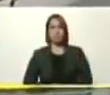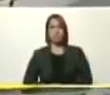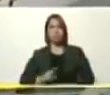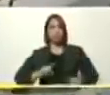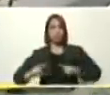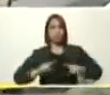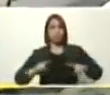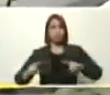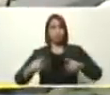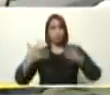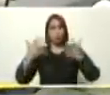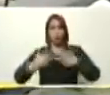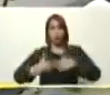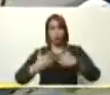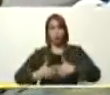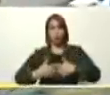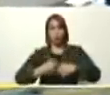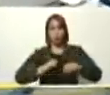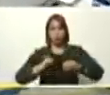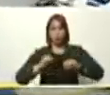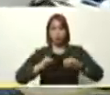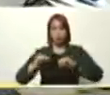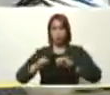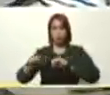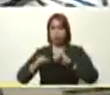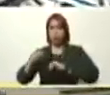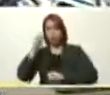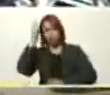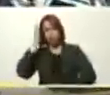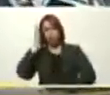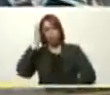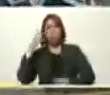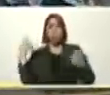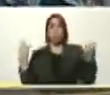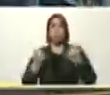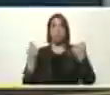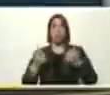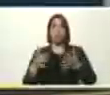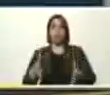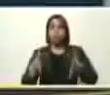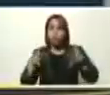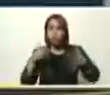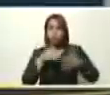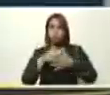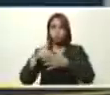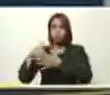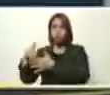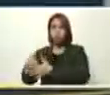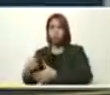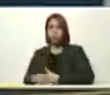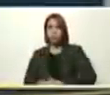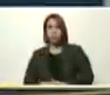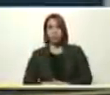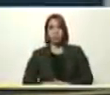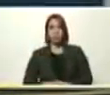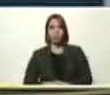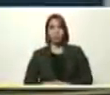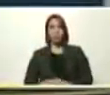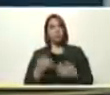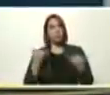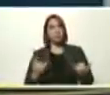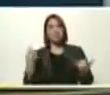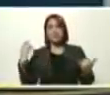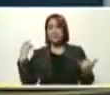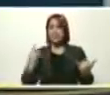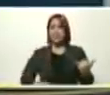eficiente maquinaria de movilización de la conciencia popular para ganar elecciones. Ahora tenemos